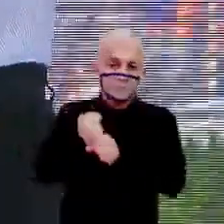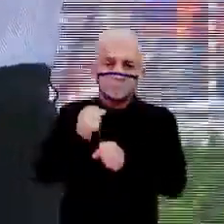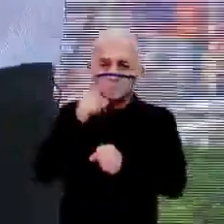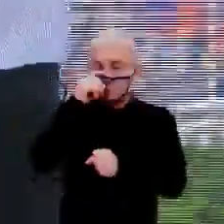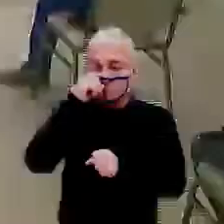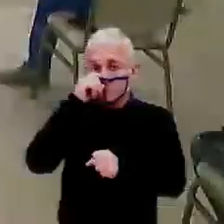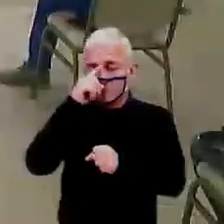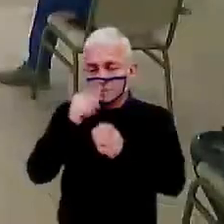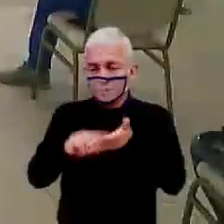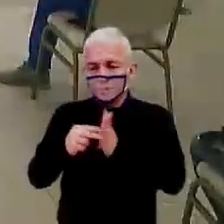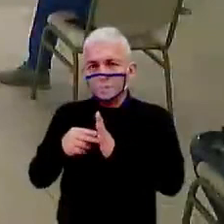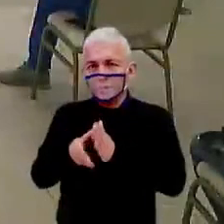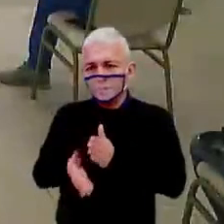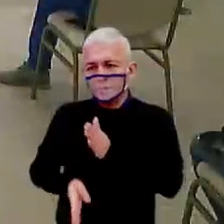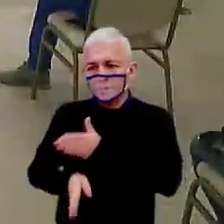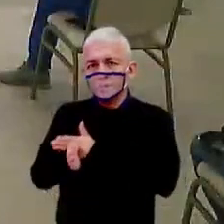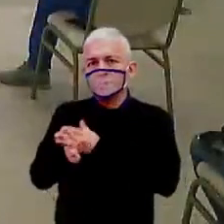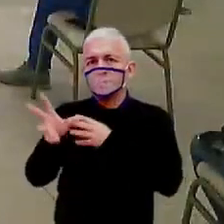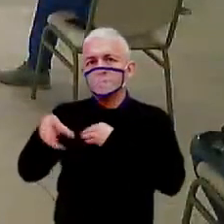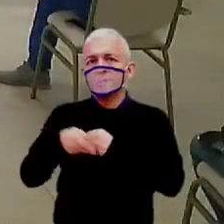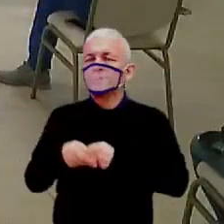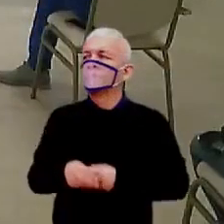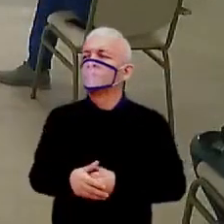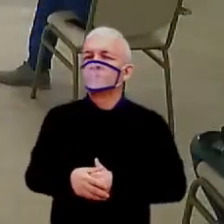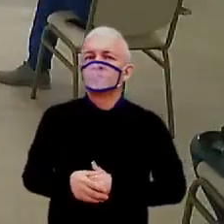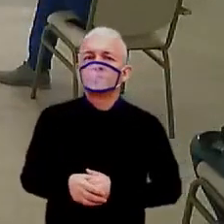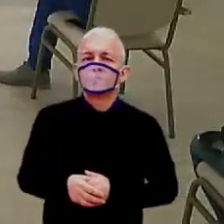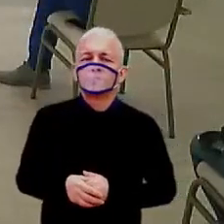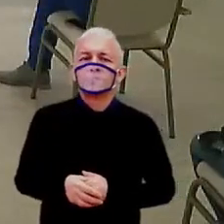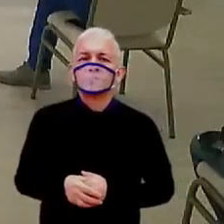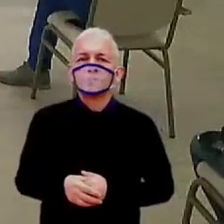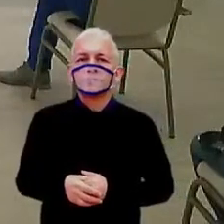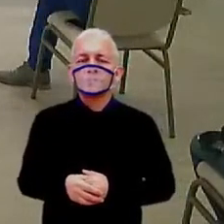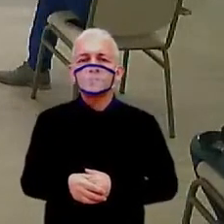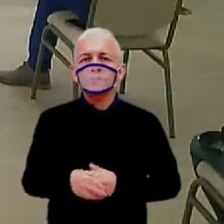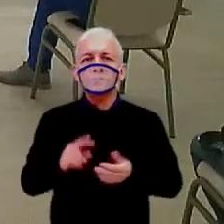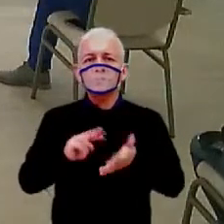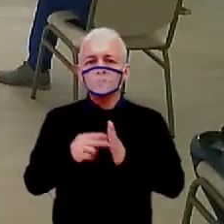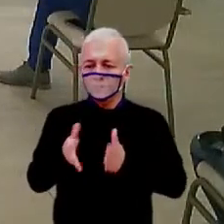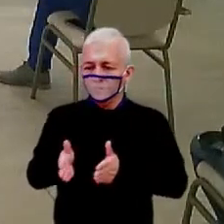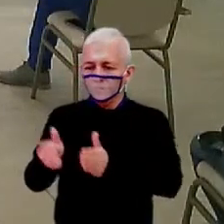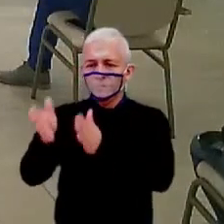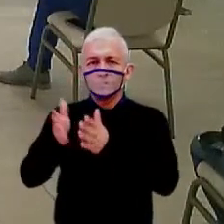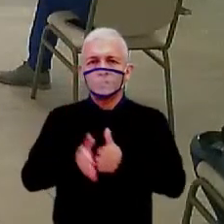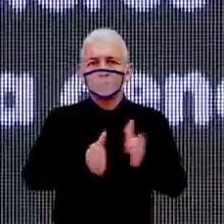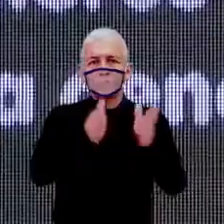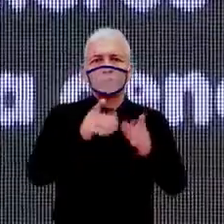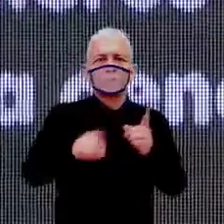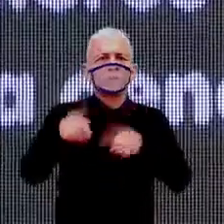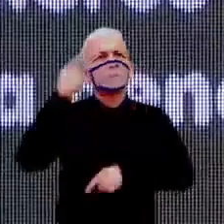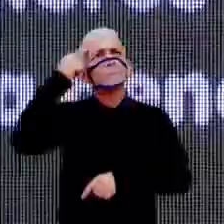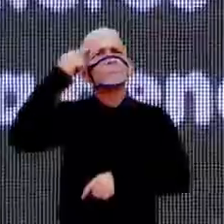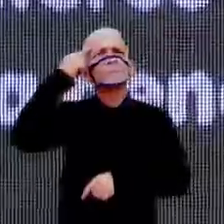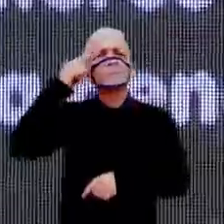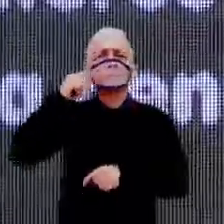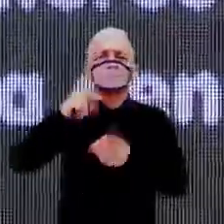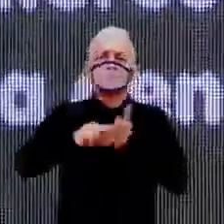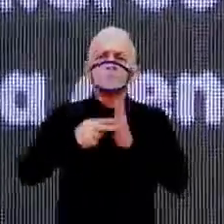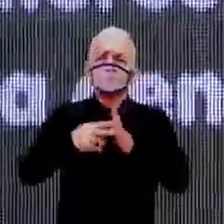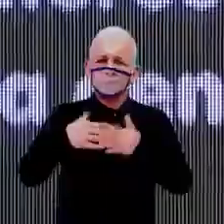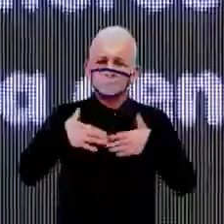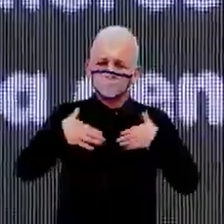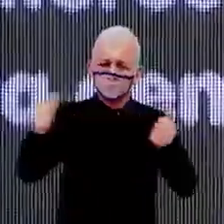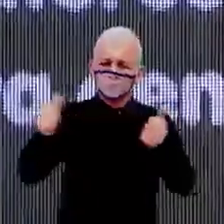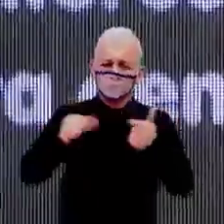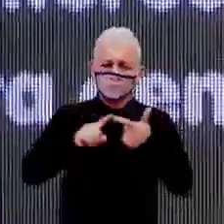de sacar esto adelante. Y les cuento, cuando hablamos de canalizaciones de arroyos, muchos pensamos en la Felicidad,